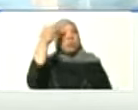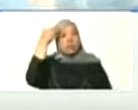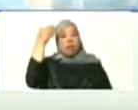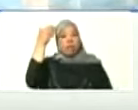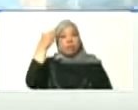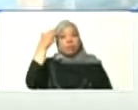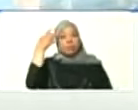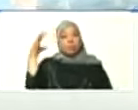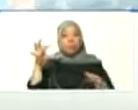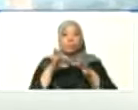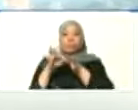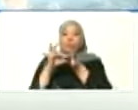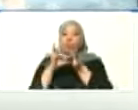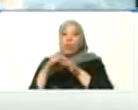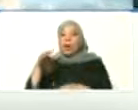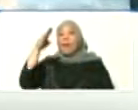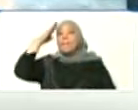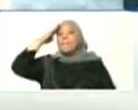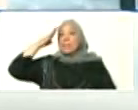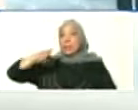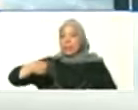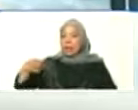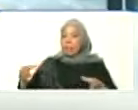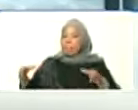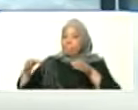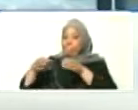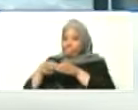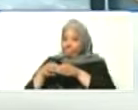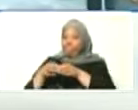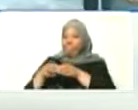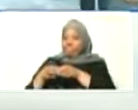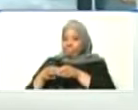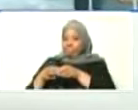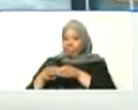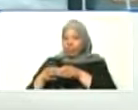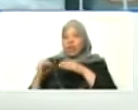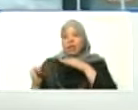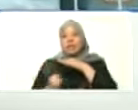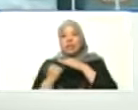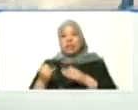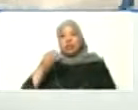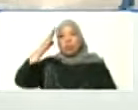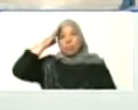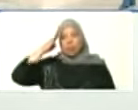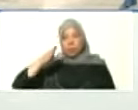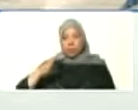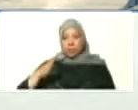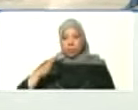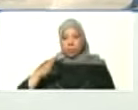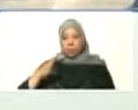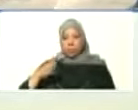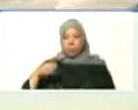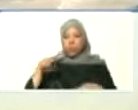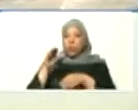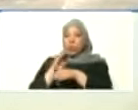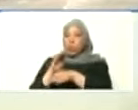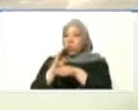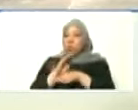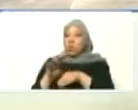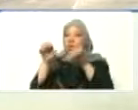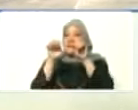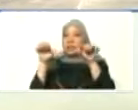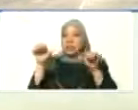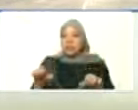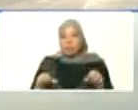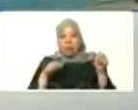en las unidades militares, en las instalaciones militares, en el mantenimiento del sistema de